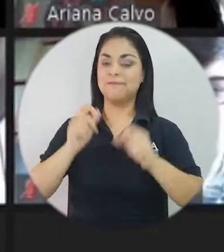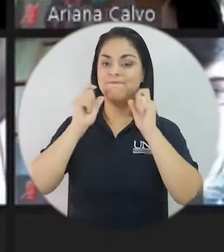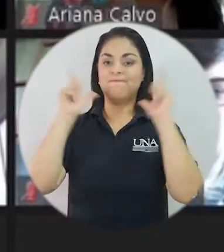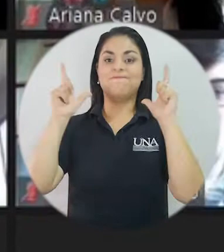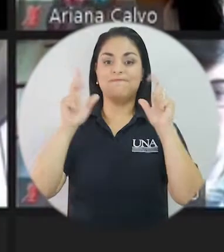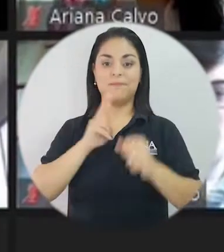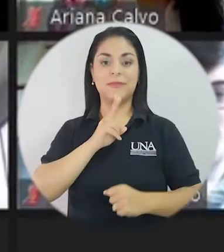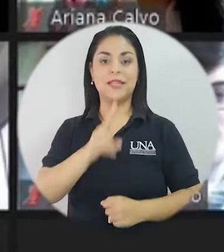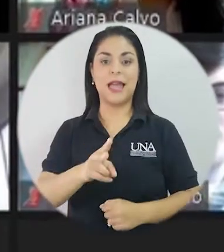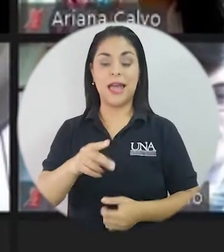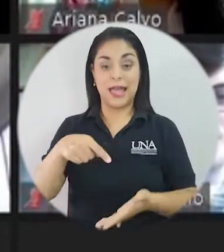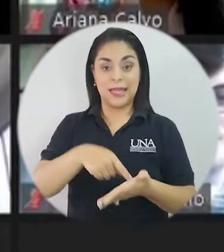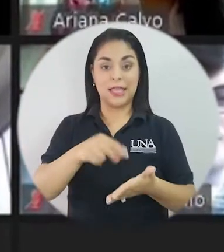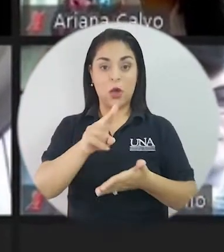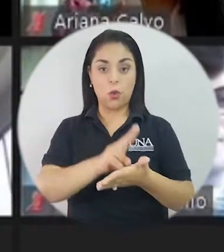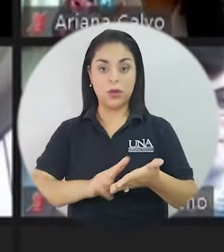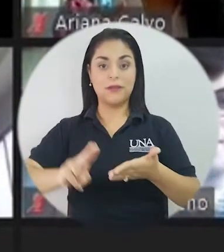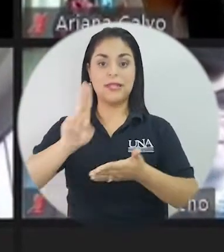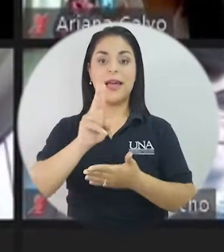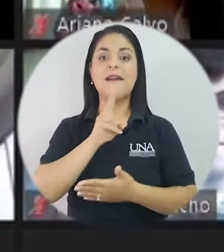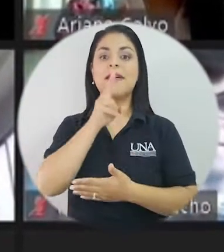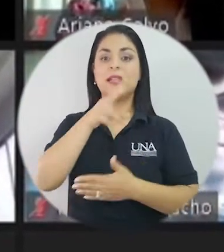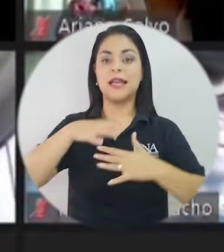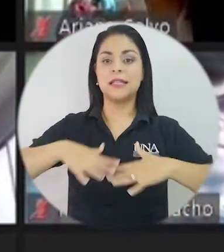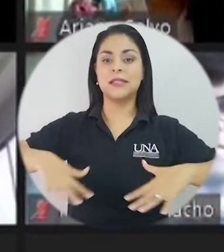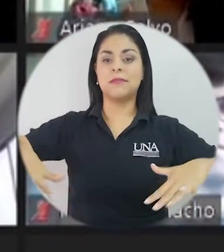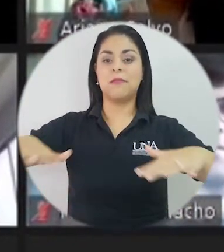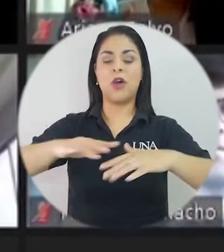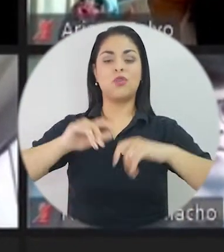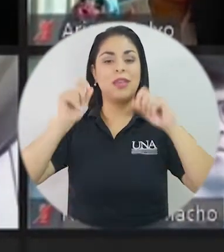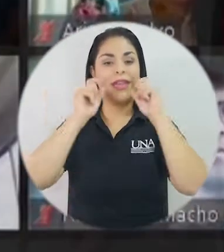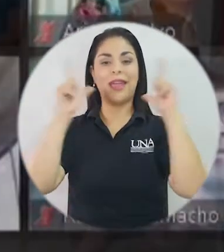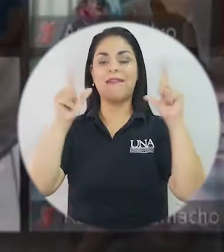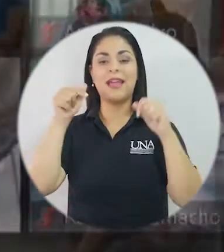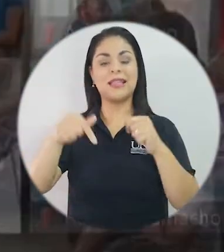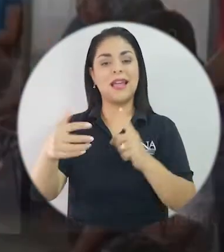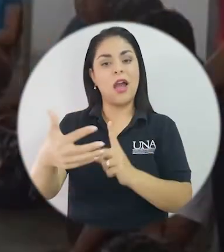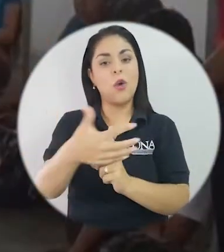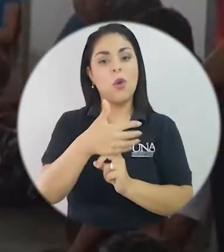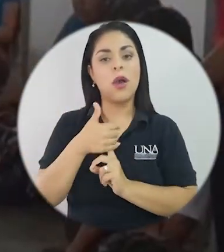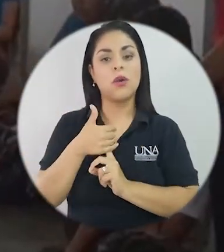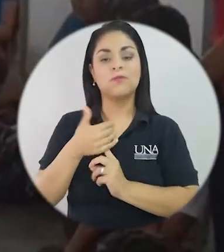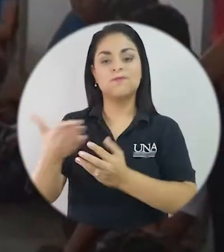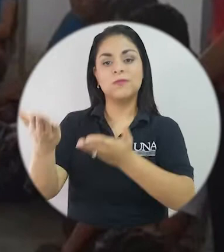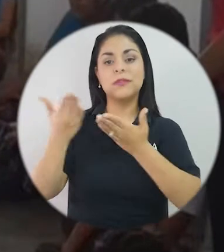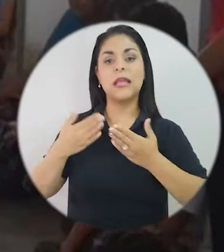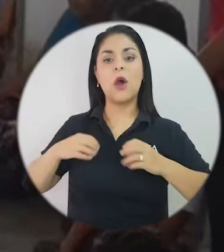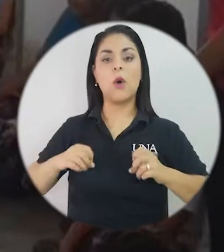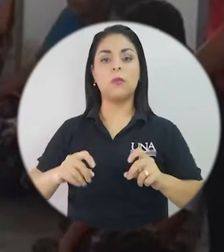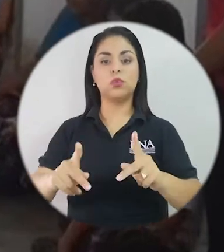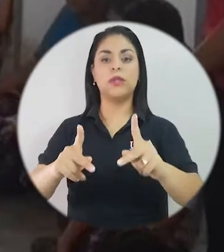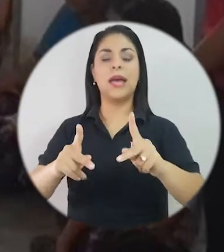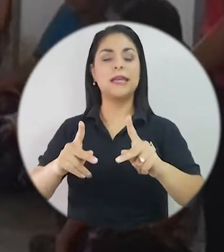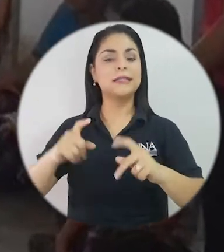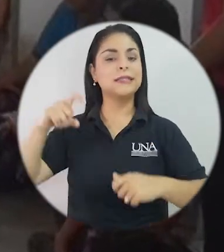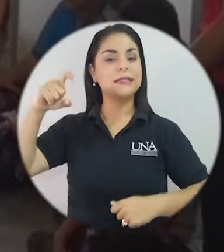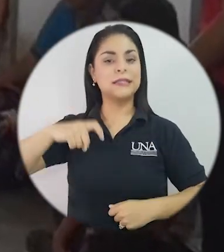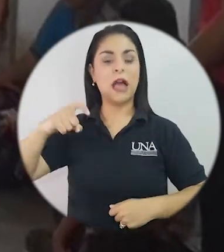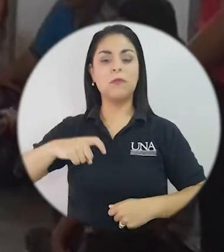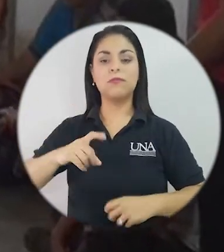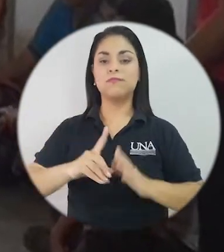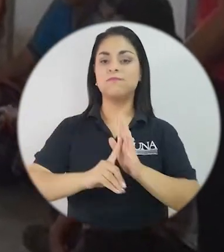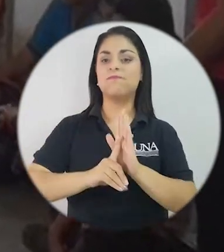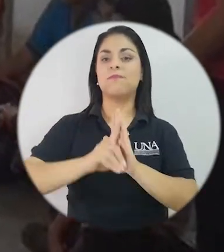increíble, ¿verdad? Esta universidad en realidad es el espacio, ¿verdad? Es una universidad increíble, es acogedora, nos brinda las oportunidades que son